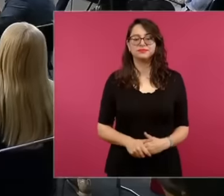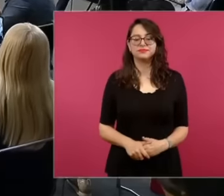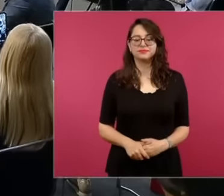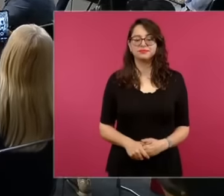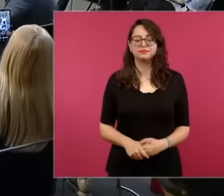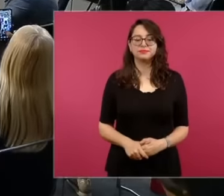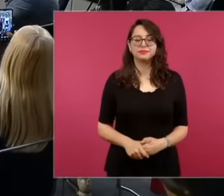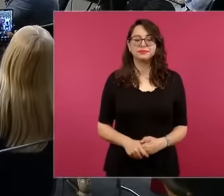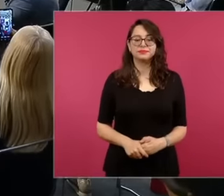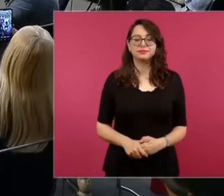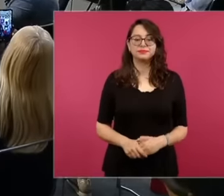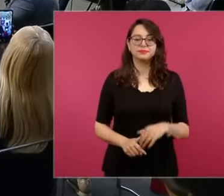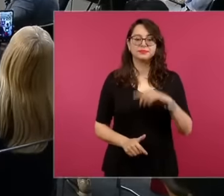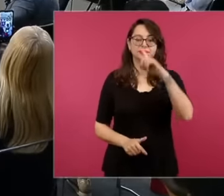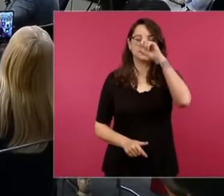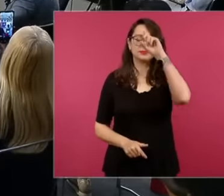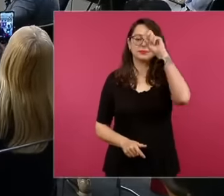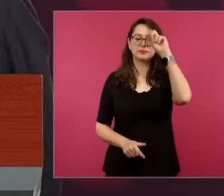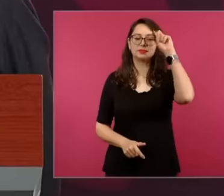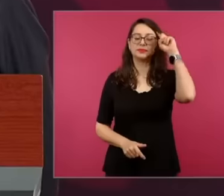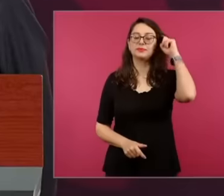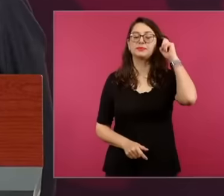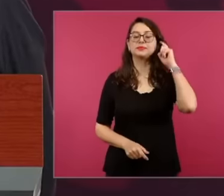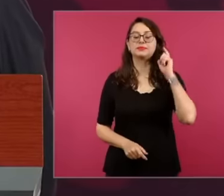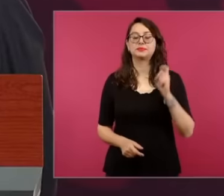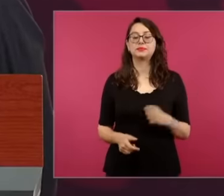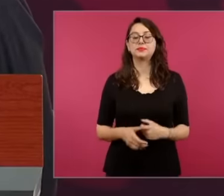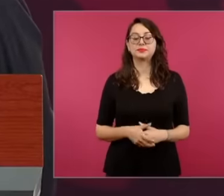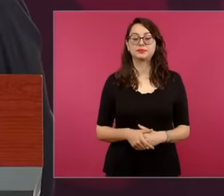mira, primero